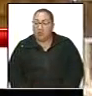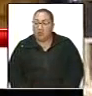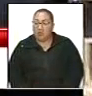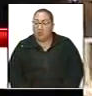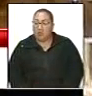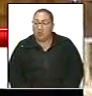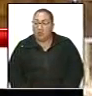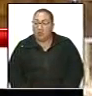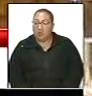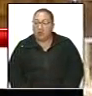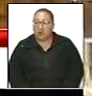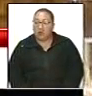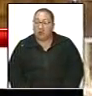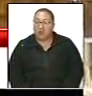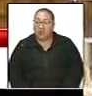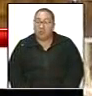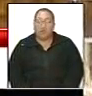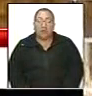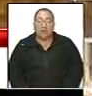sigue manteniendo, ¿no?